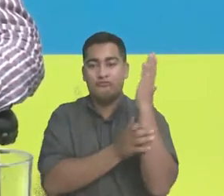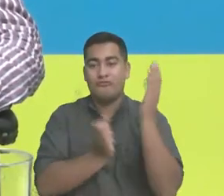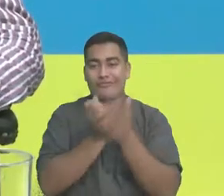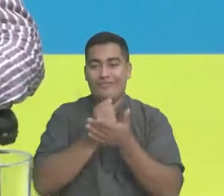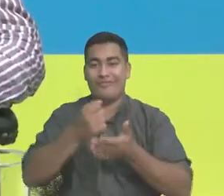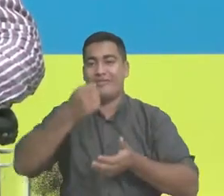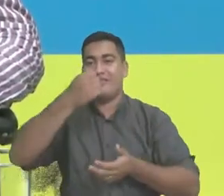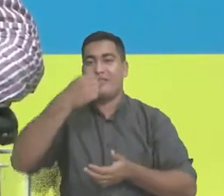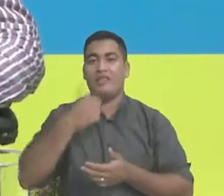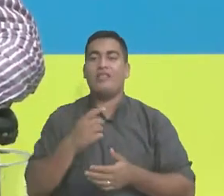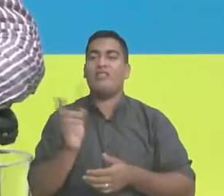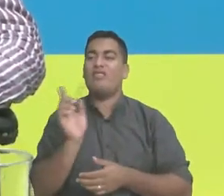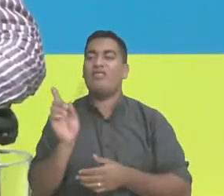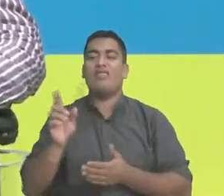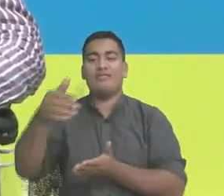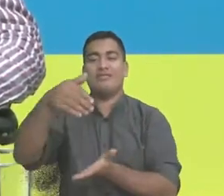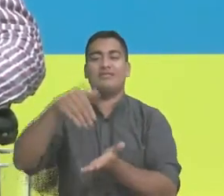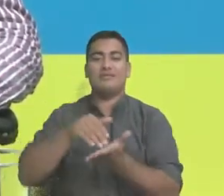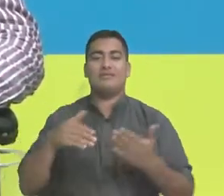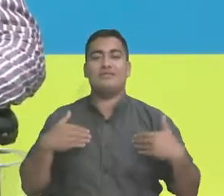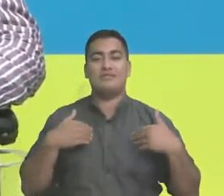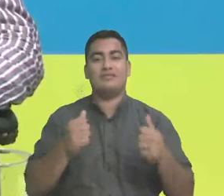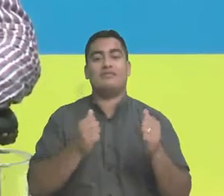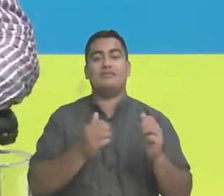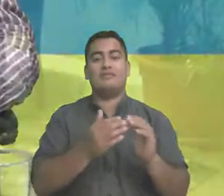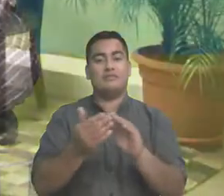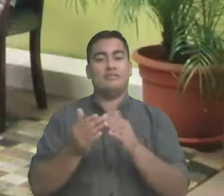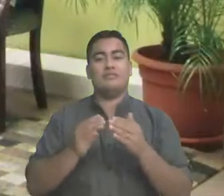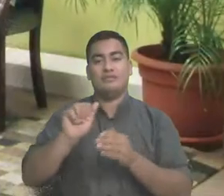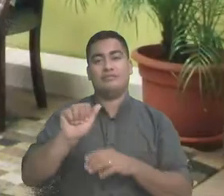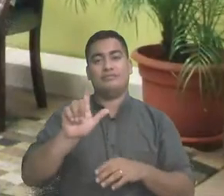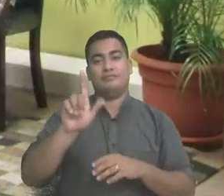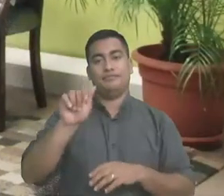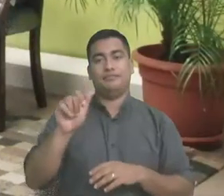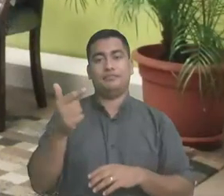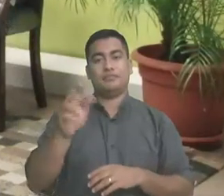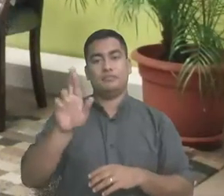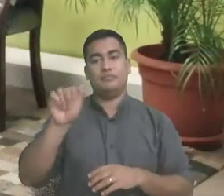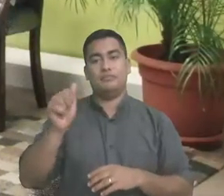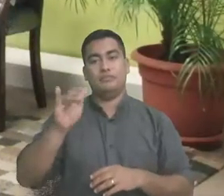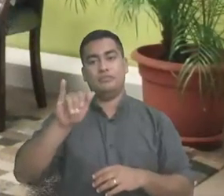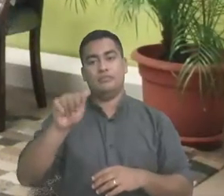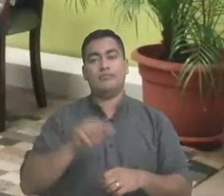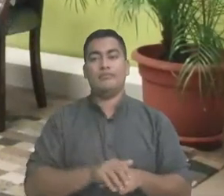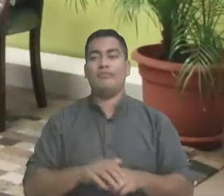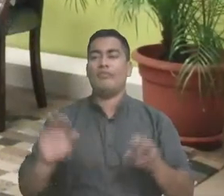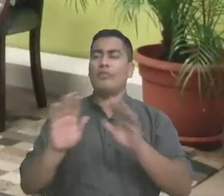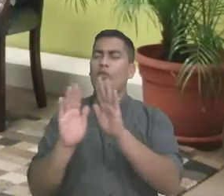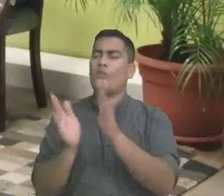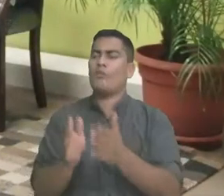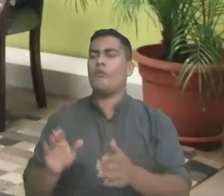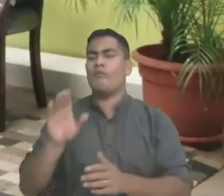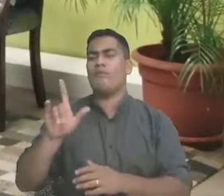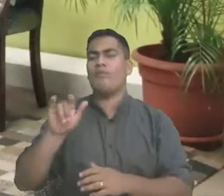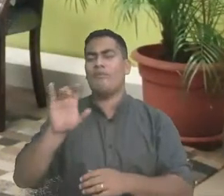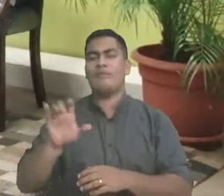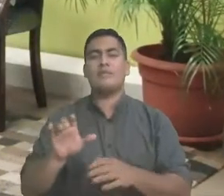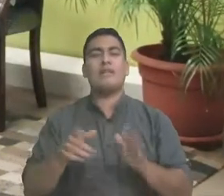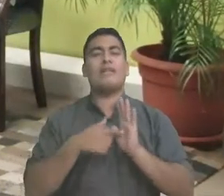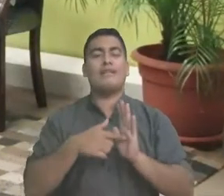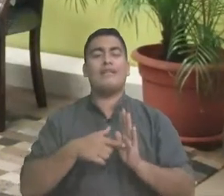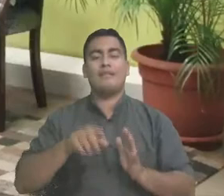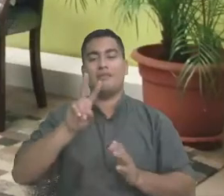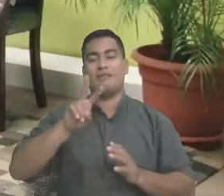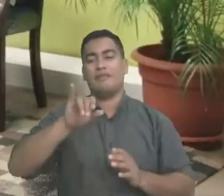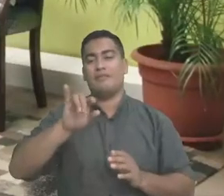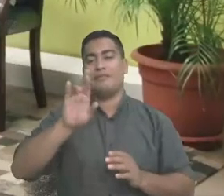Complementarias del Centro de Salud Altagracia. Licenciada, Una vez que lo viral,